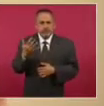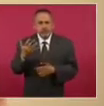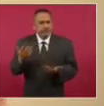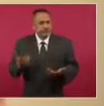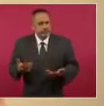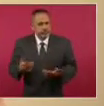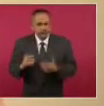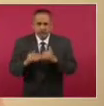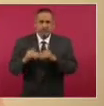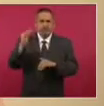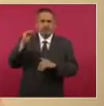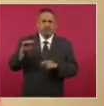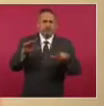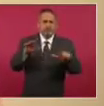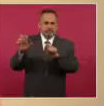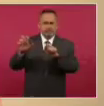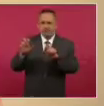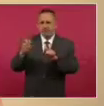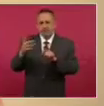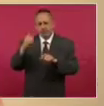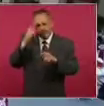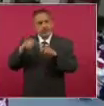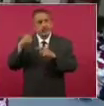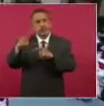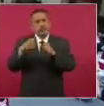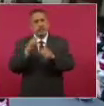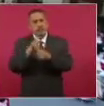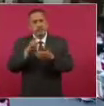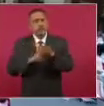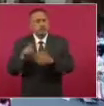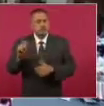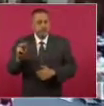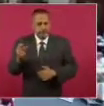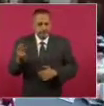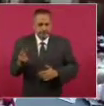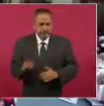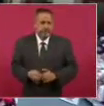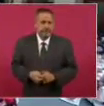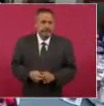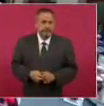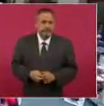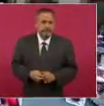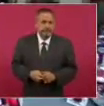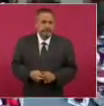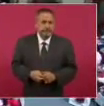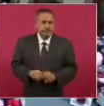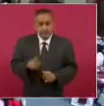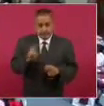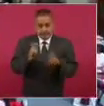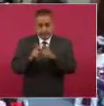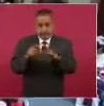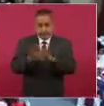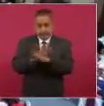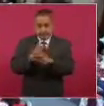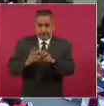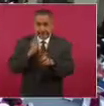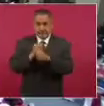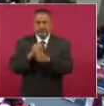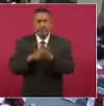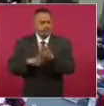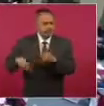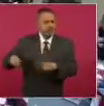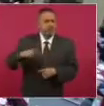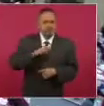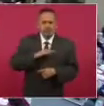a 750 para 2023. Tan solo este cambio ha dado acceso a una pensión a más